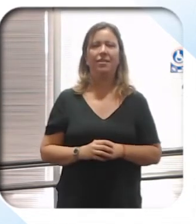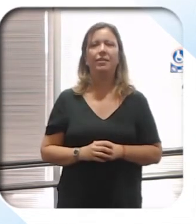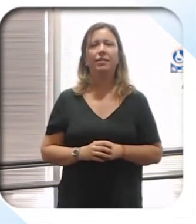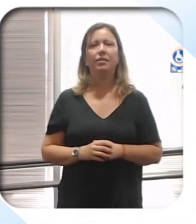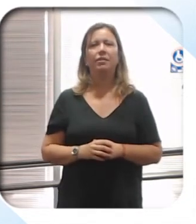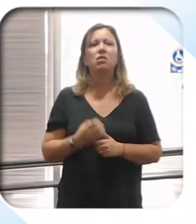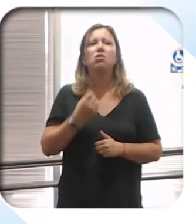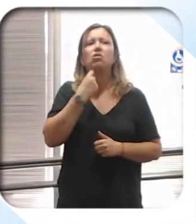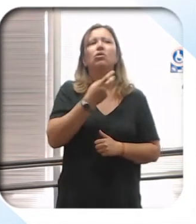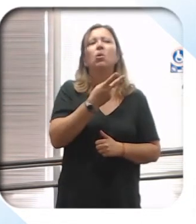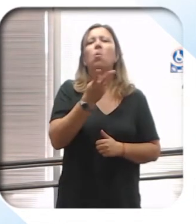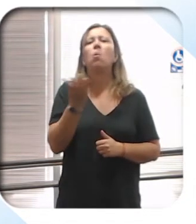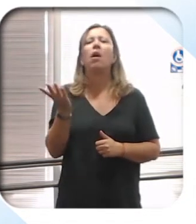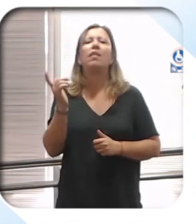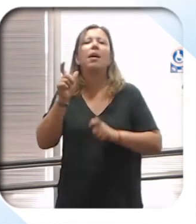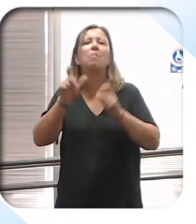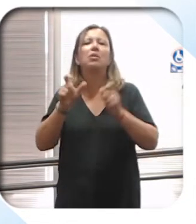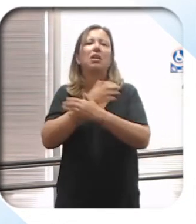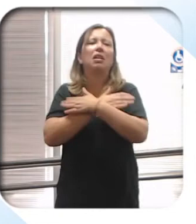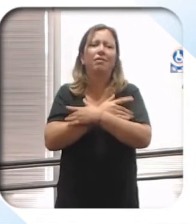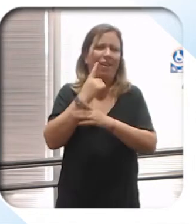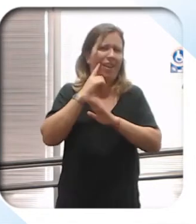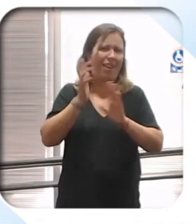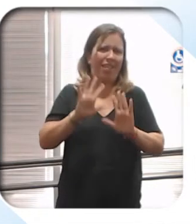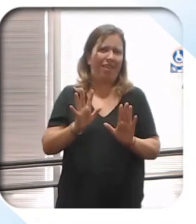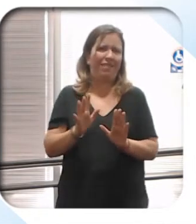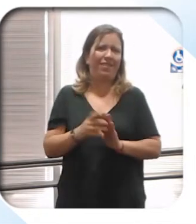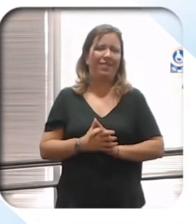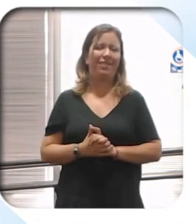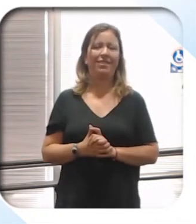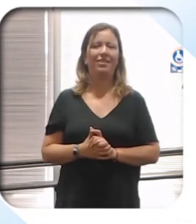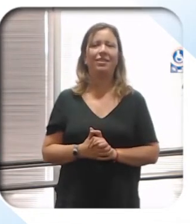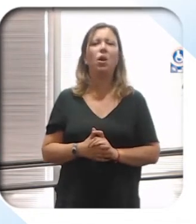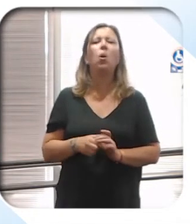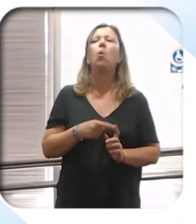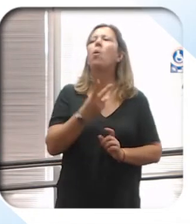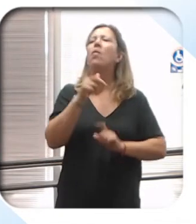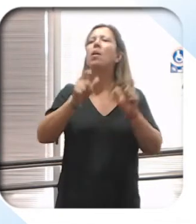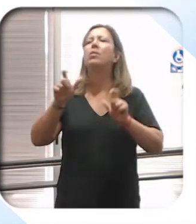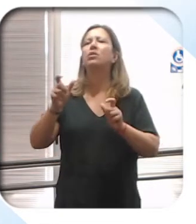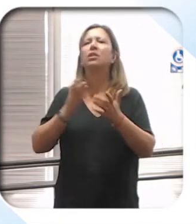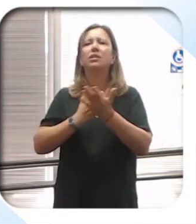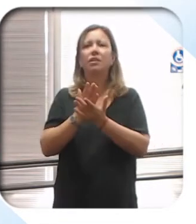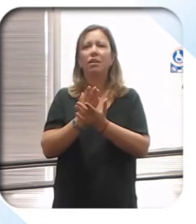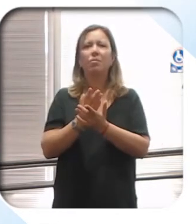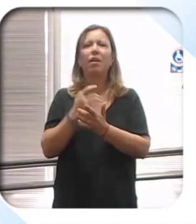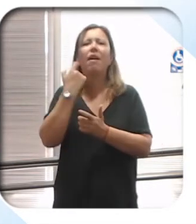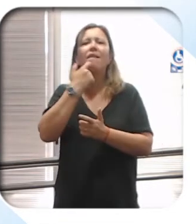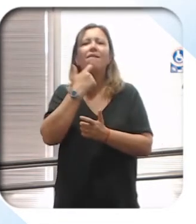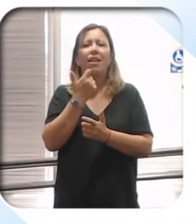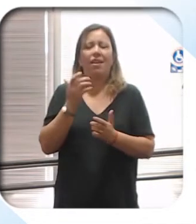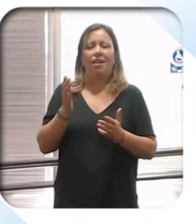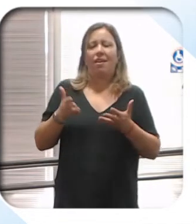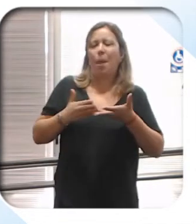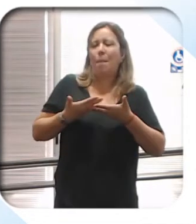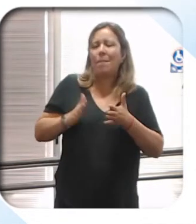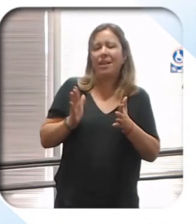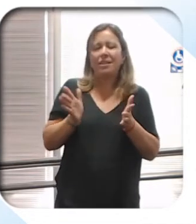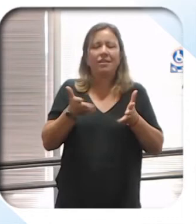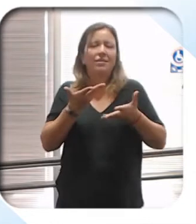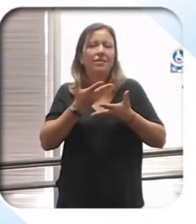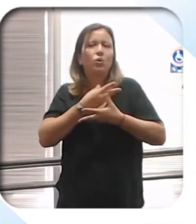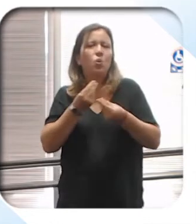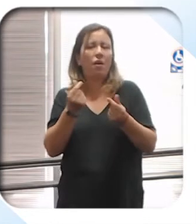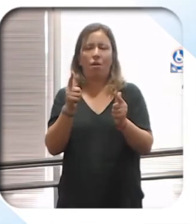No hace falta ser un trastorno del espectro autista para esto. ¿Cuántas veces diagnosticamos, no? Inhabilidad de cortejo. No, la